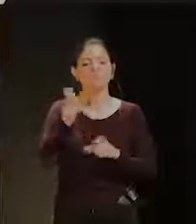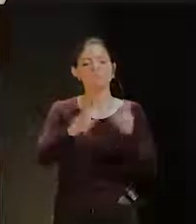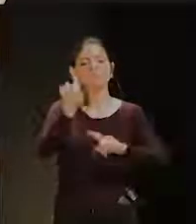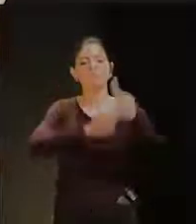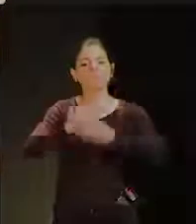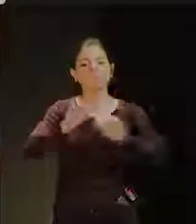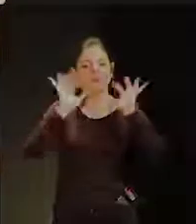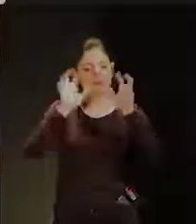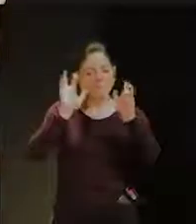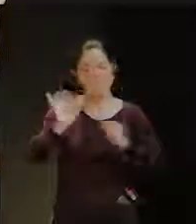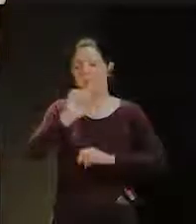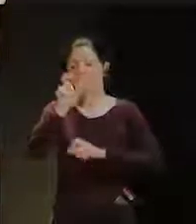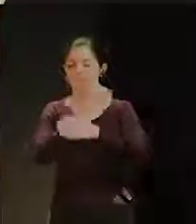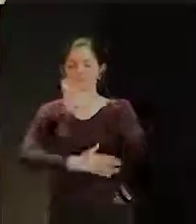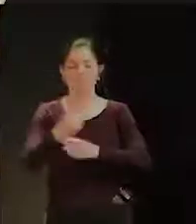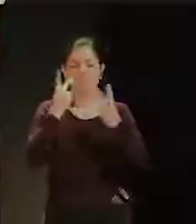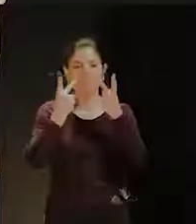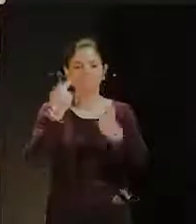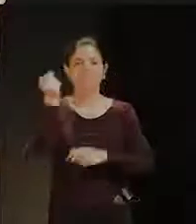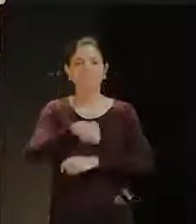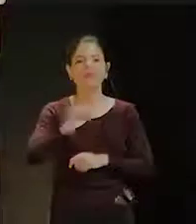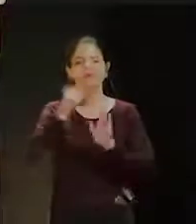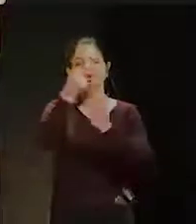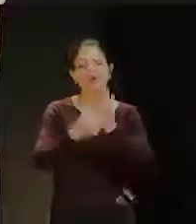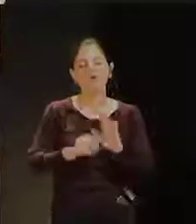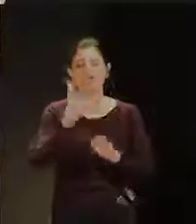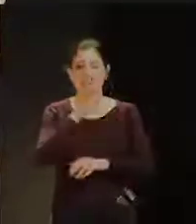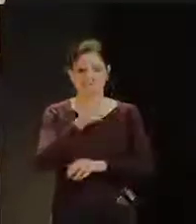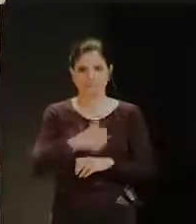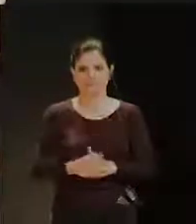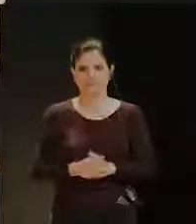problemas para aprender, personas con discapacidad visual y también condiciones crónicas.